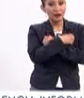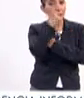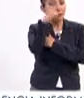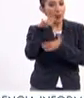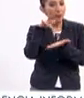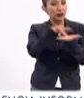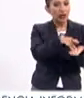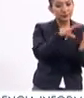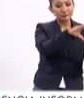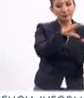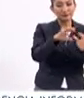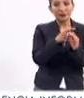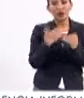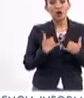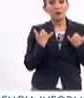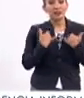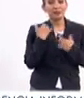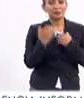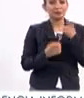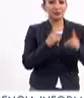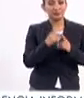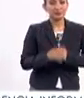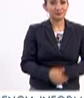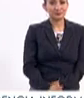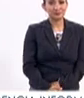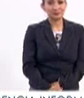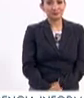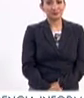para apoyar en la formación de estos jóvenes atletas.